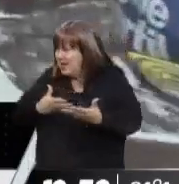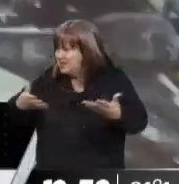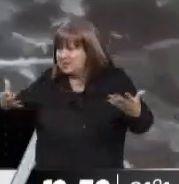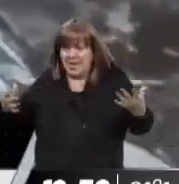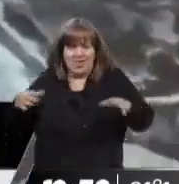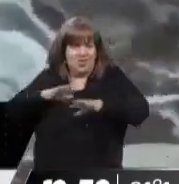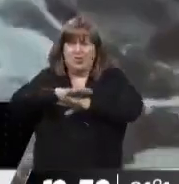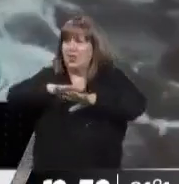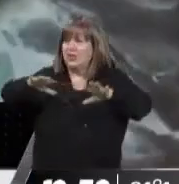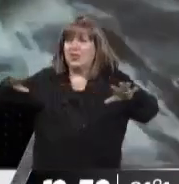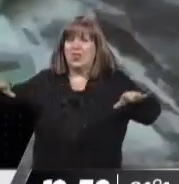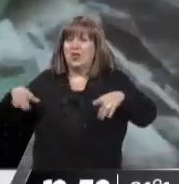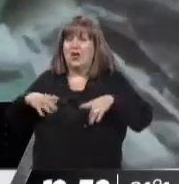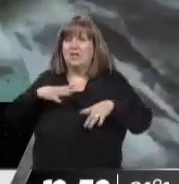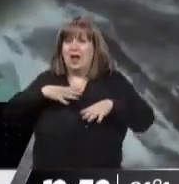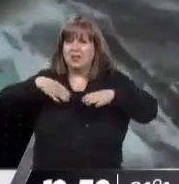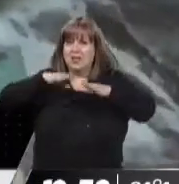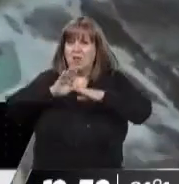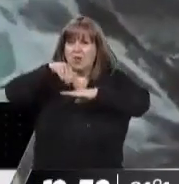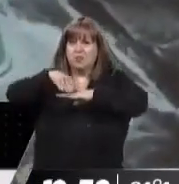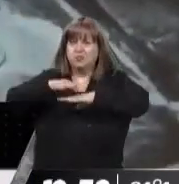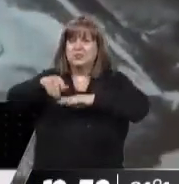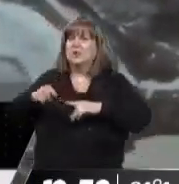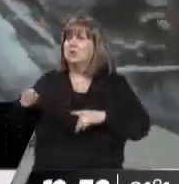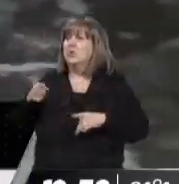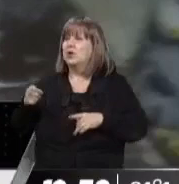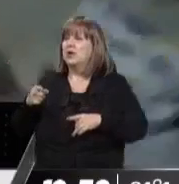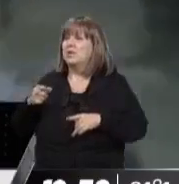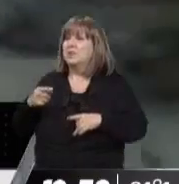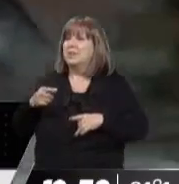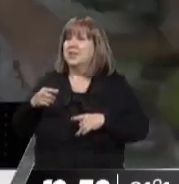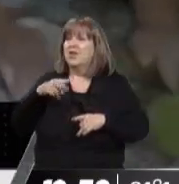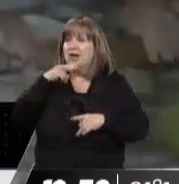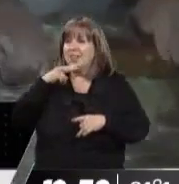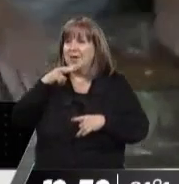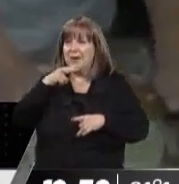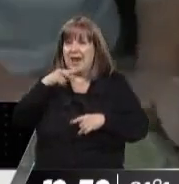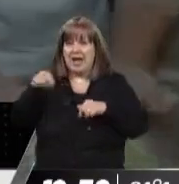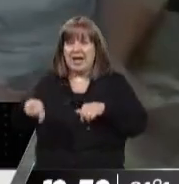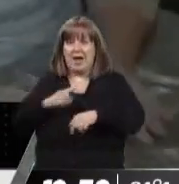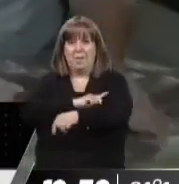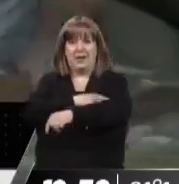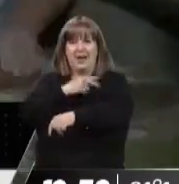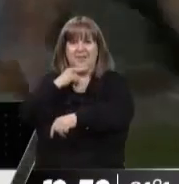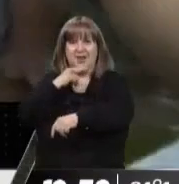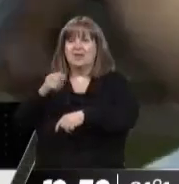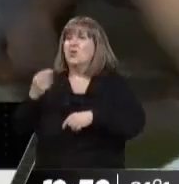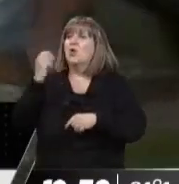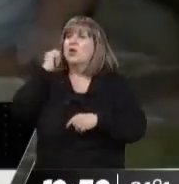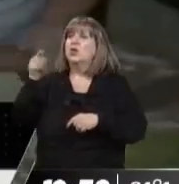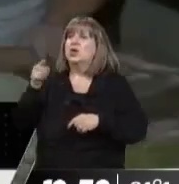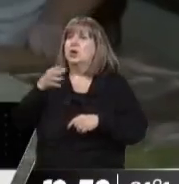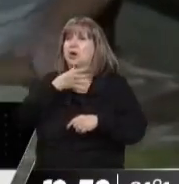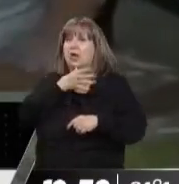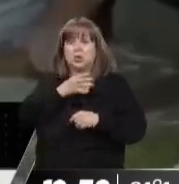¿Ya han amasado los 1000 kilos, Gaby? No, todavía no, falta un poco. ¿Vos estás con lo de espinaca? Sí. Mirá qué guapa la niña, ¿cuántos años tenés?